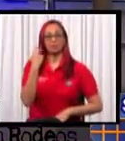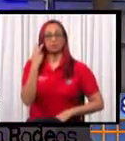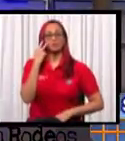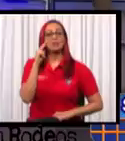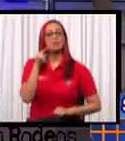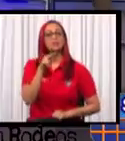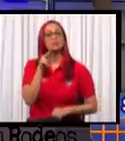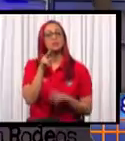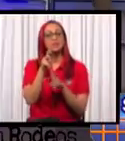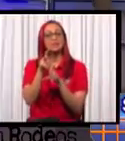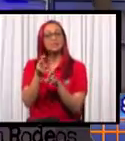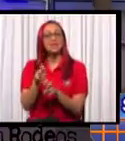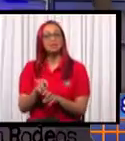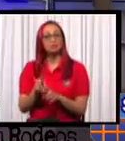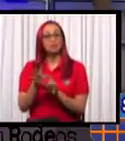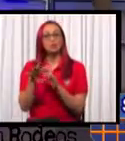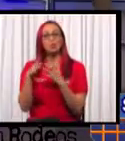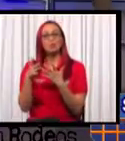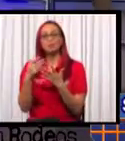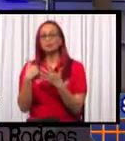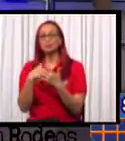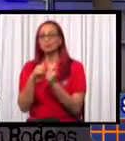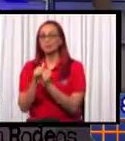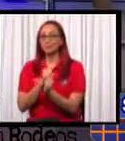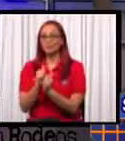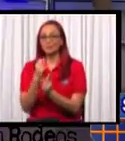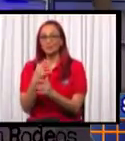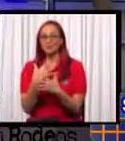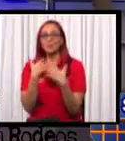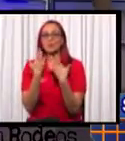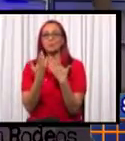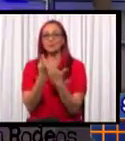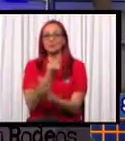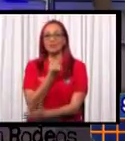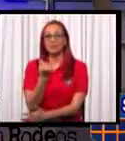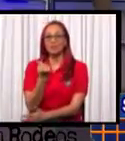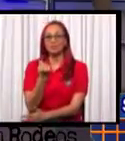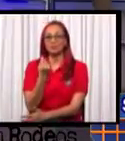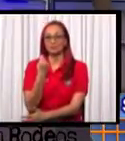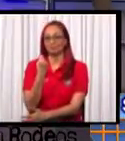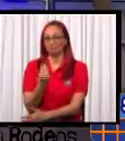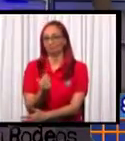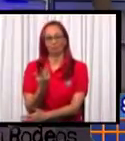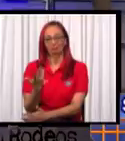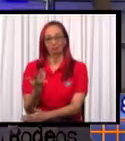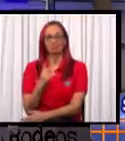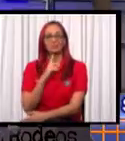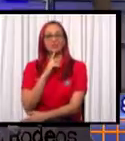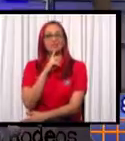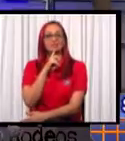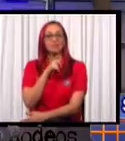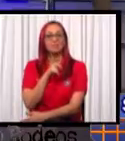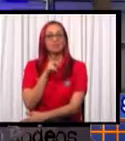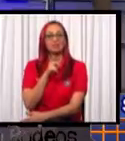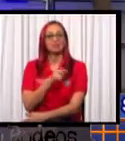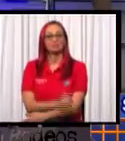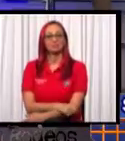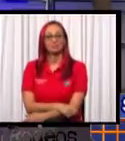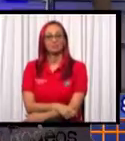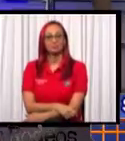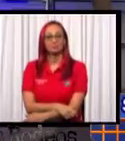analizando cómo vamos a competir con salarios así, o sea, realmente, y es cierto,